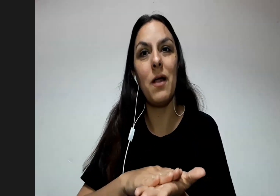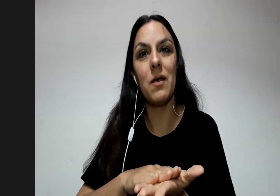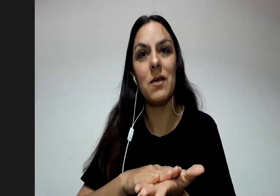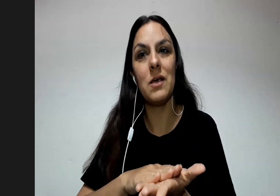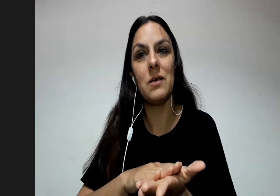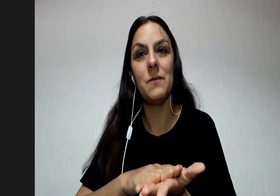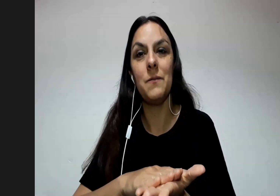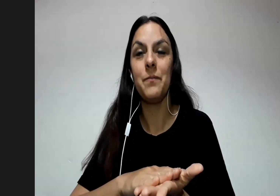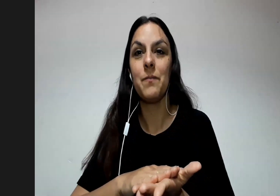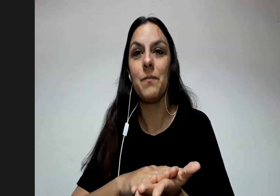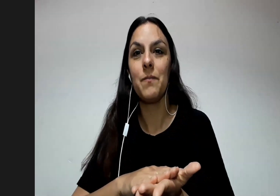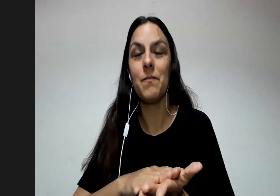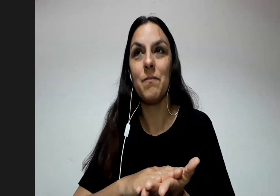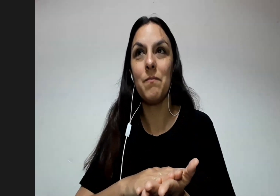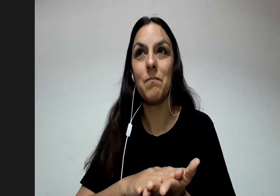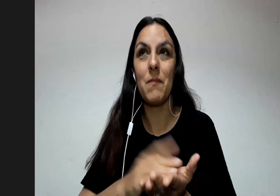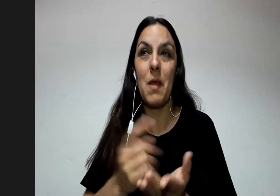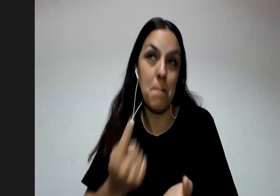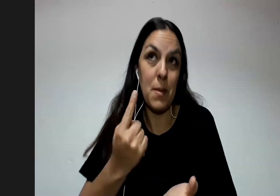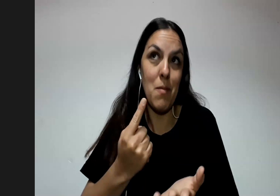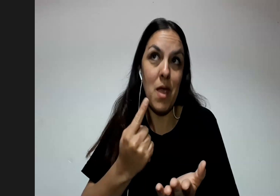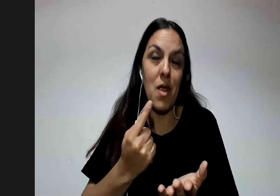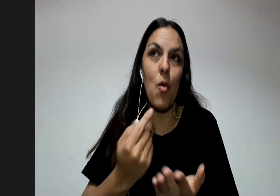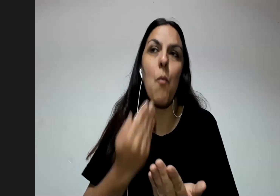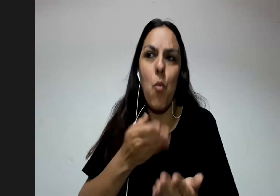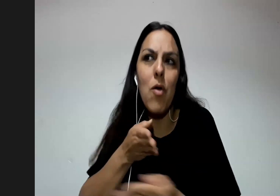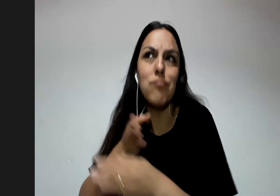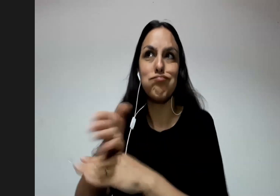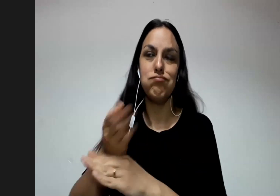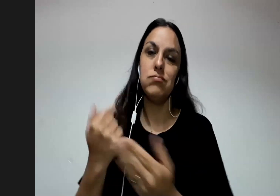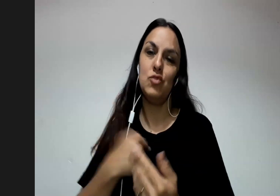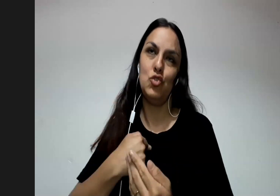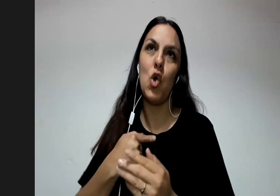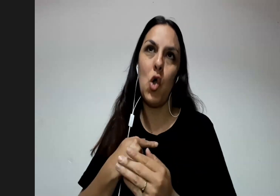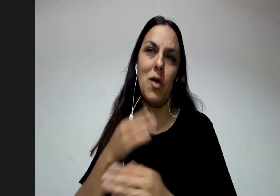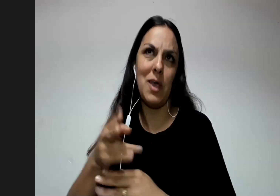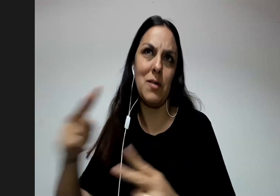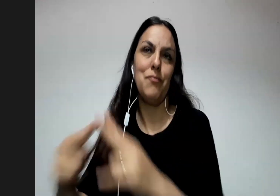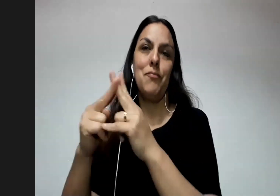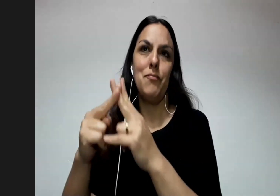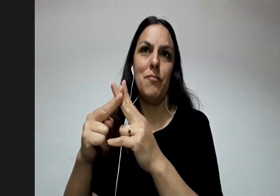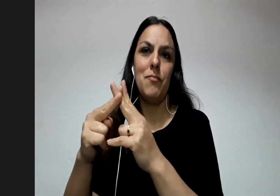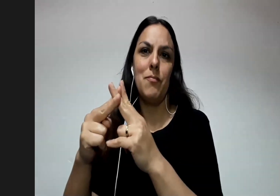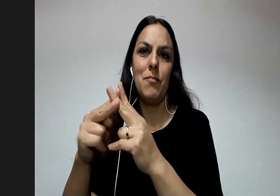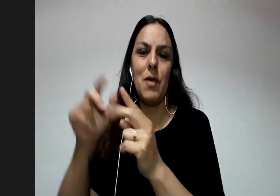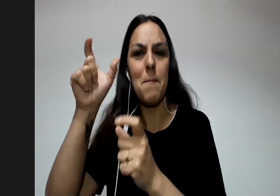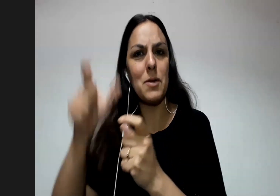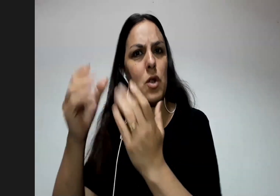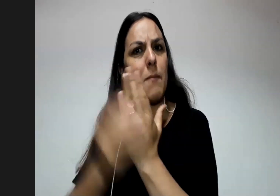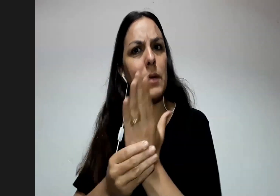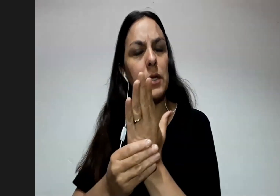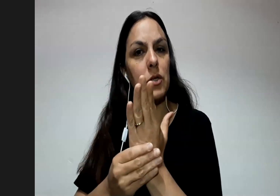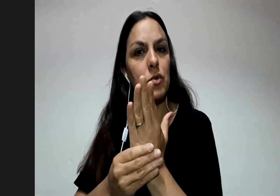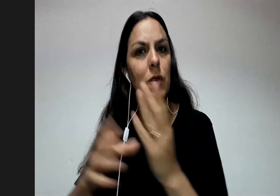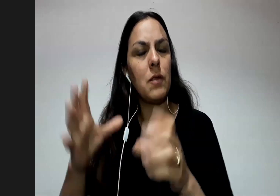que me puedan recibir, no solamente el ministro de Transporte, sino el jefe de gabinete,